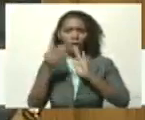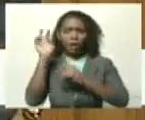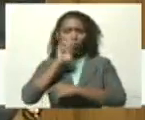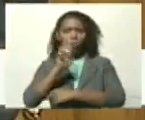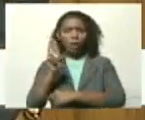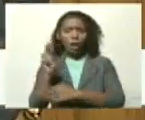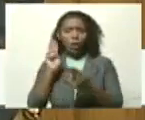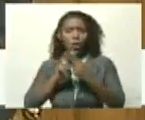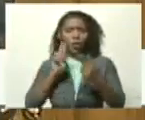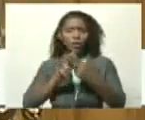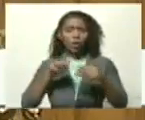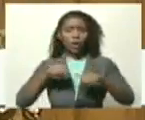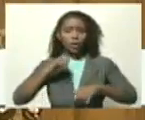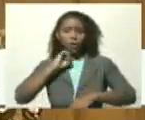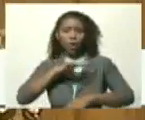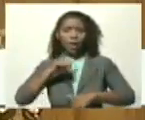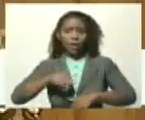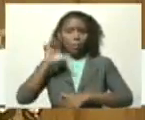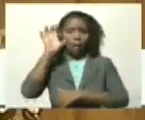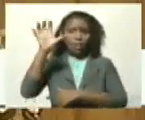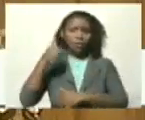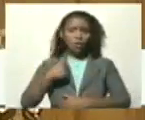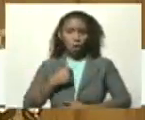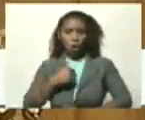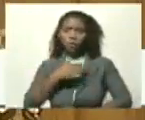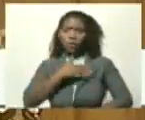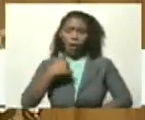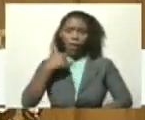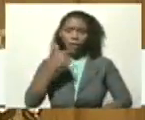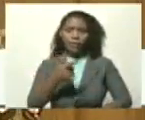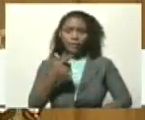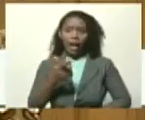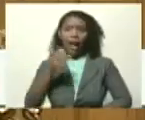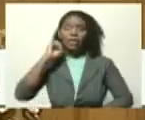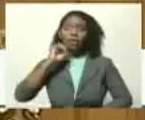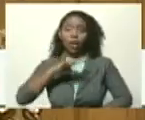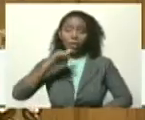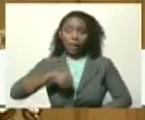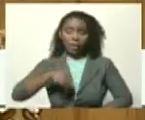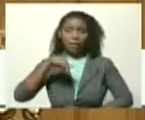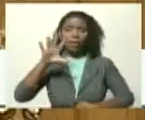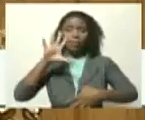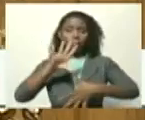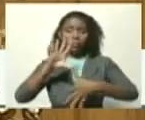la historia de este país y, me atrevo a decir, la historia de este continente.